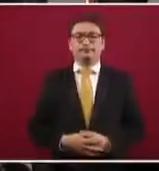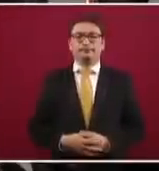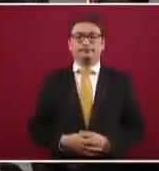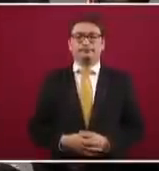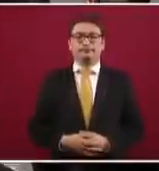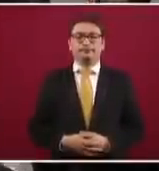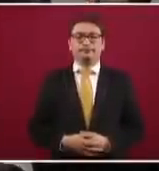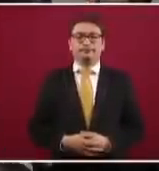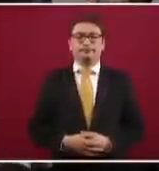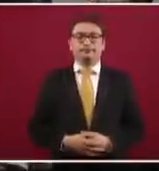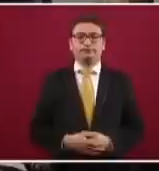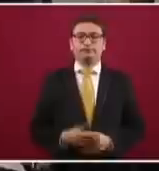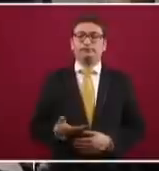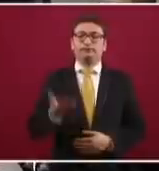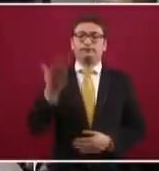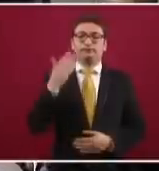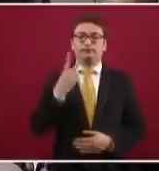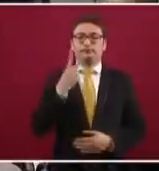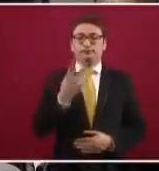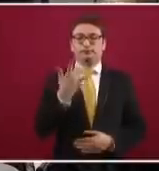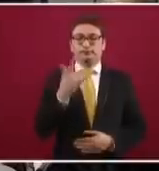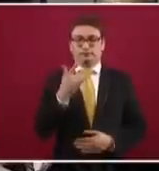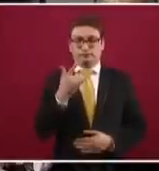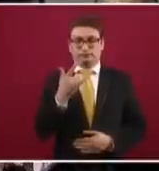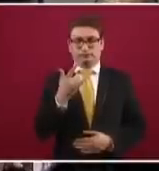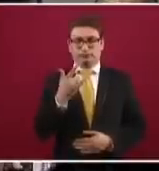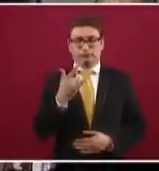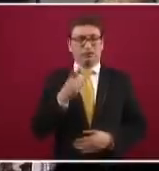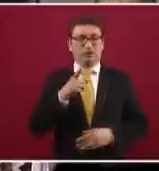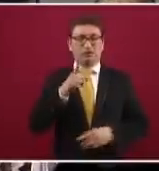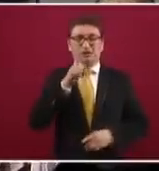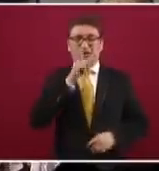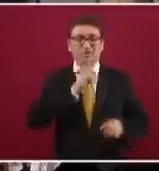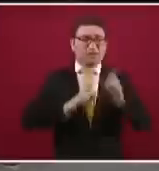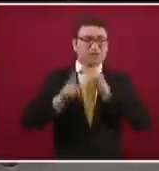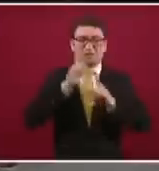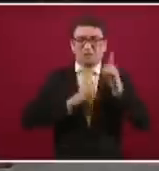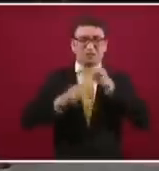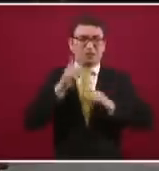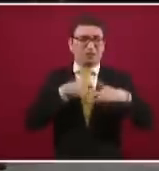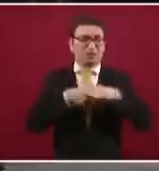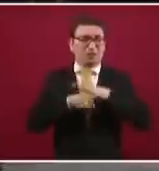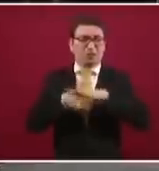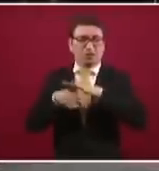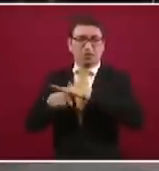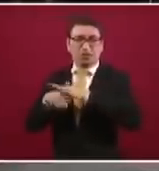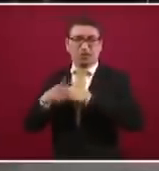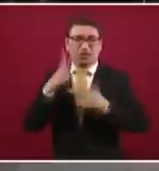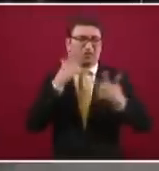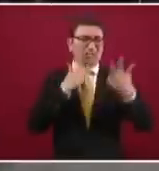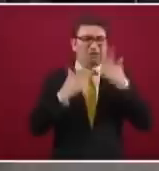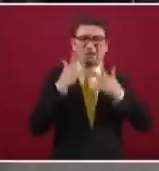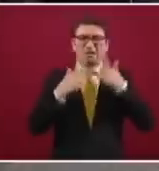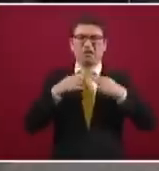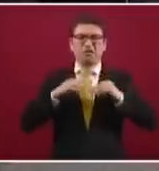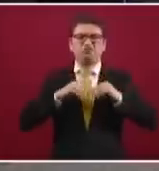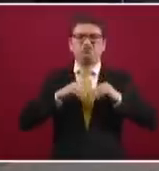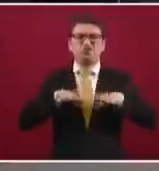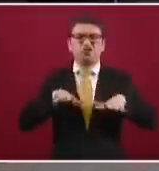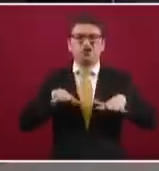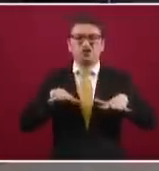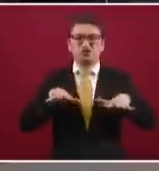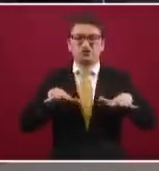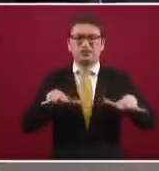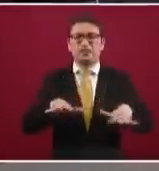Desde el pasado 2 de julio inició un bombardeo de mentiras, exageraciones y medias verdades, una guerra